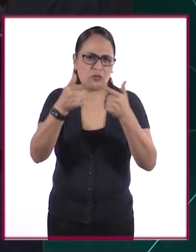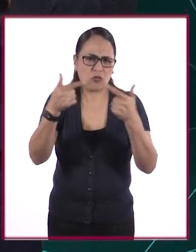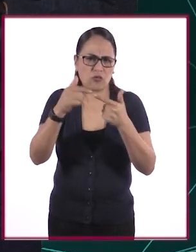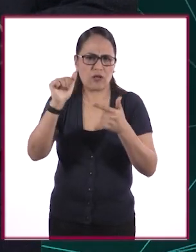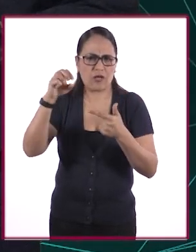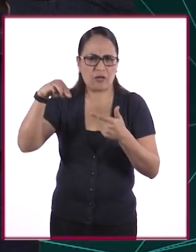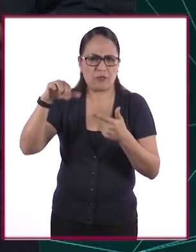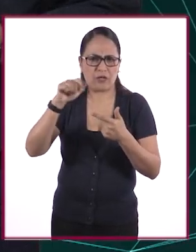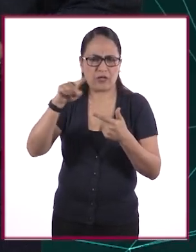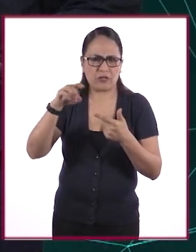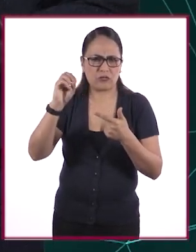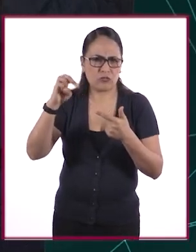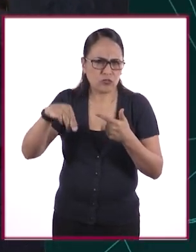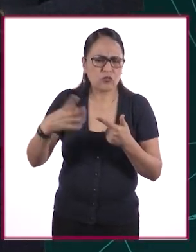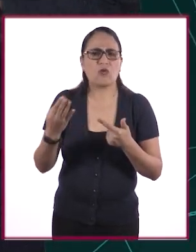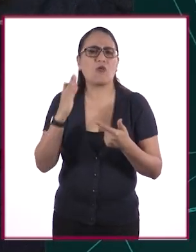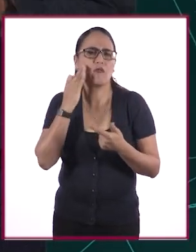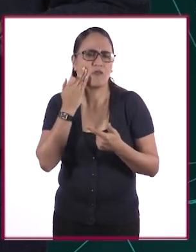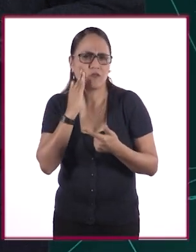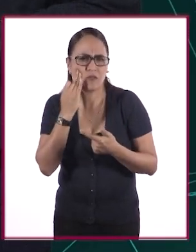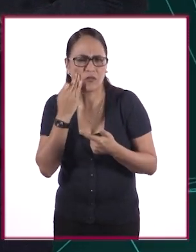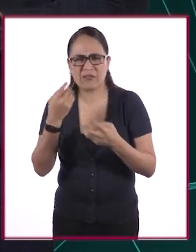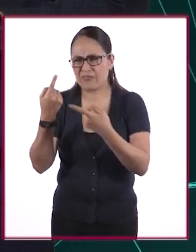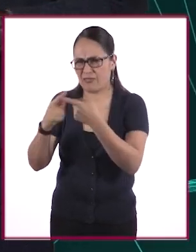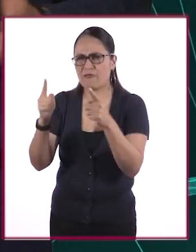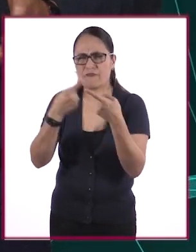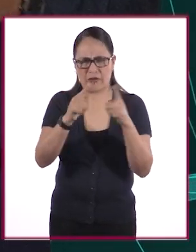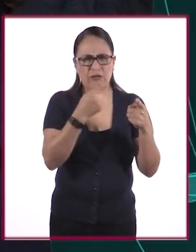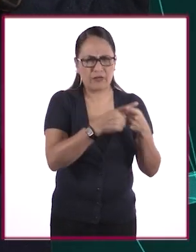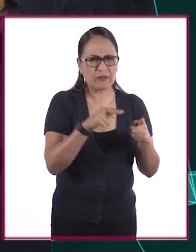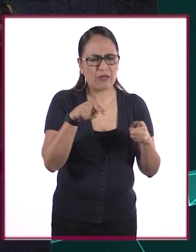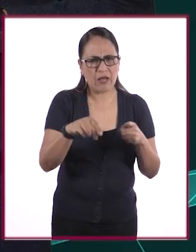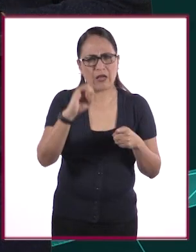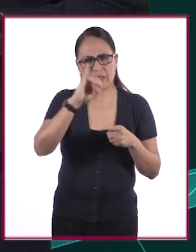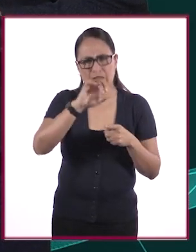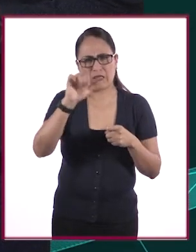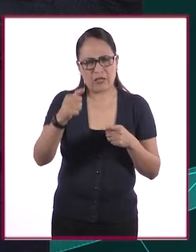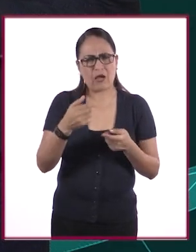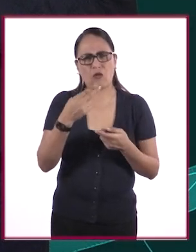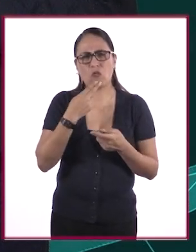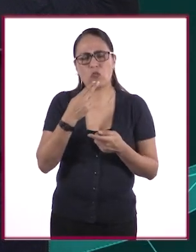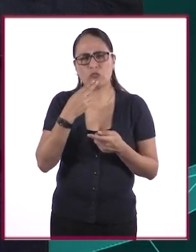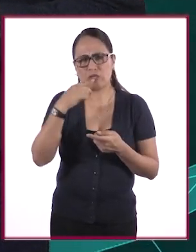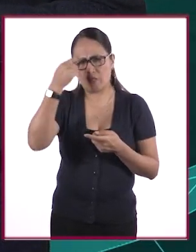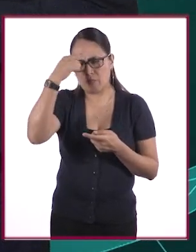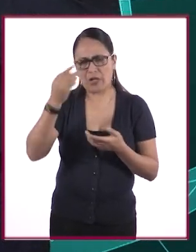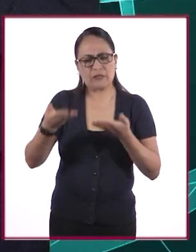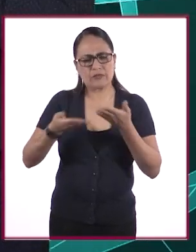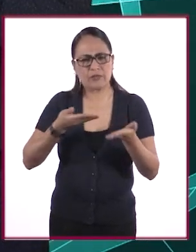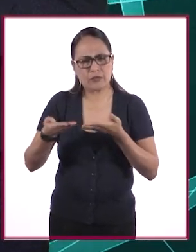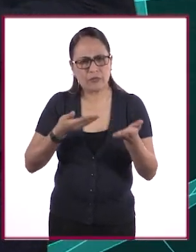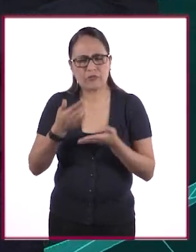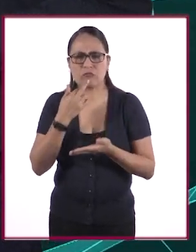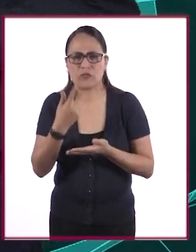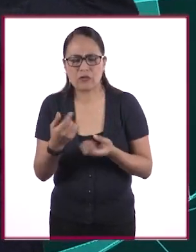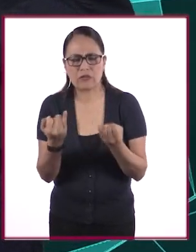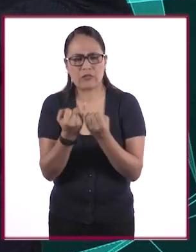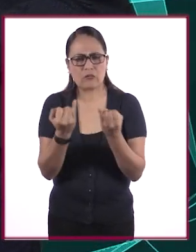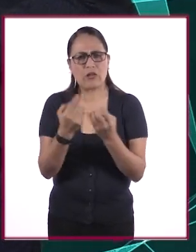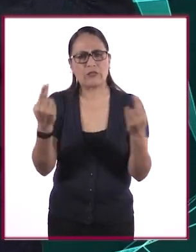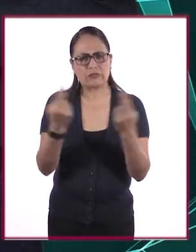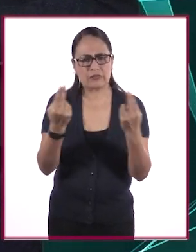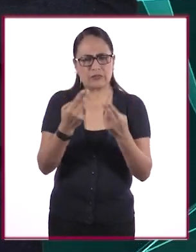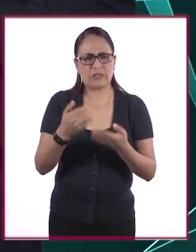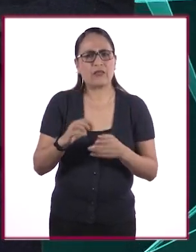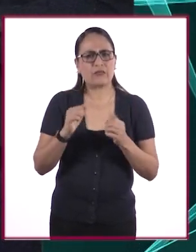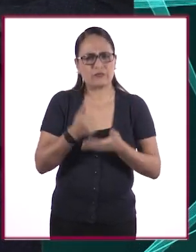Amazon, Netflix, Facebook, Spotify y Waze. Utilizan inteligencia artificial para ofrecernos mejores servicios y satisfacer nuestras necesidades.